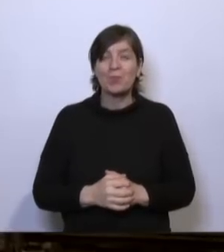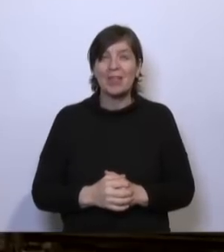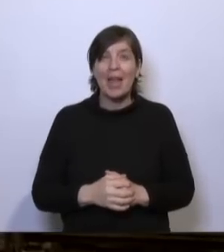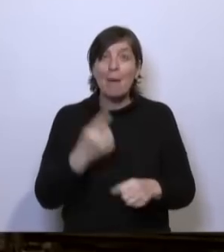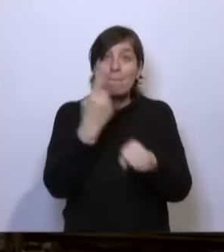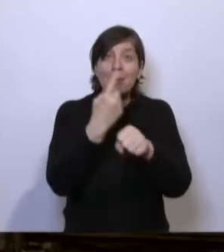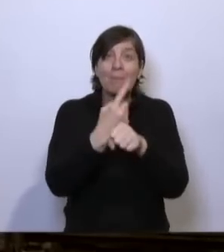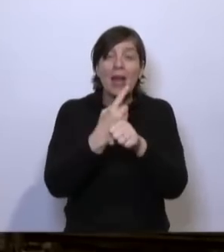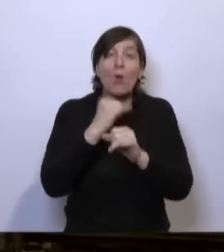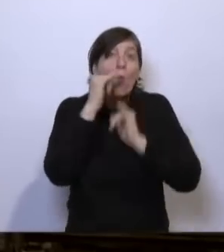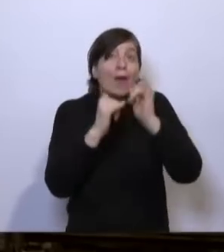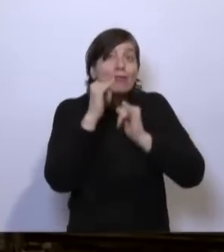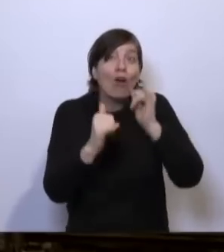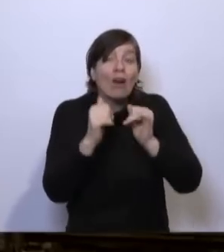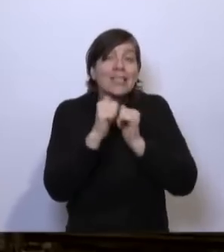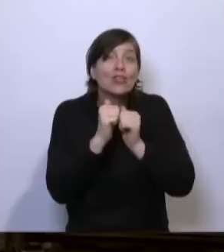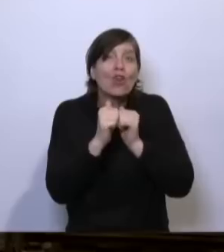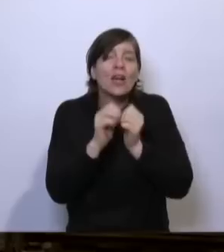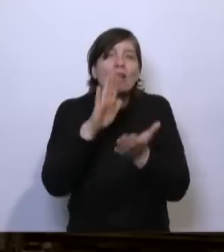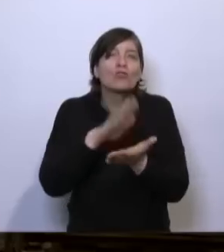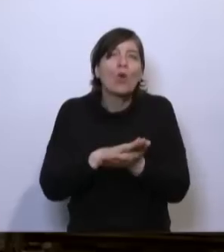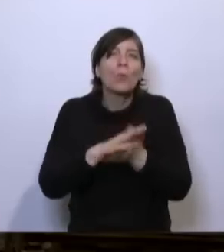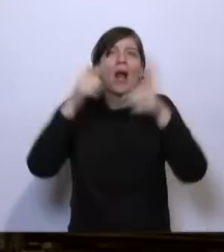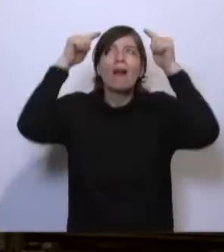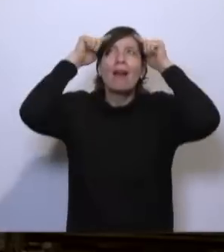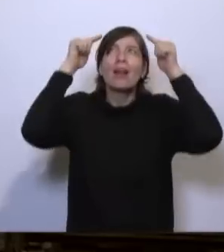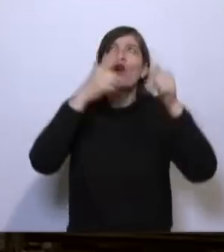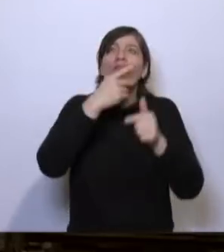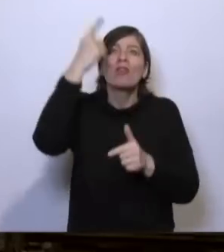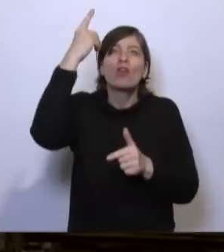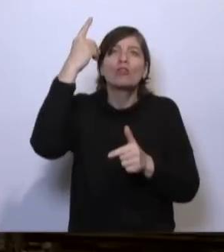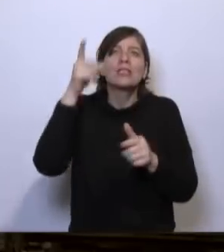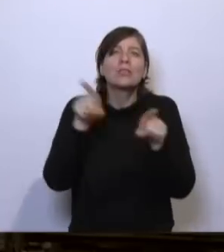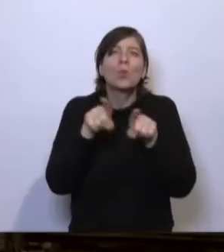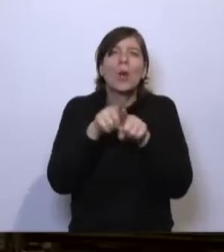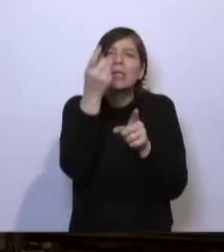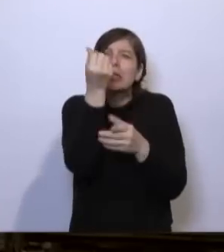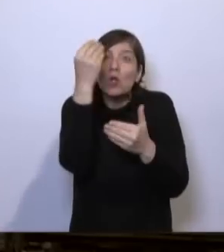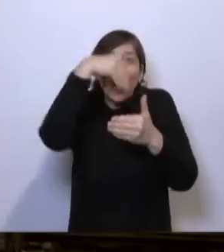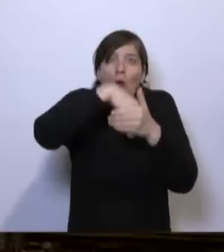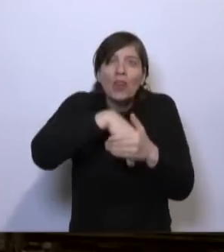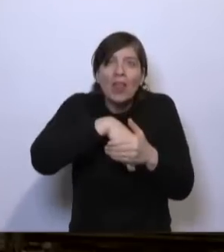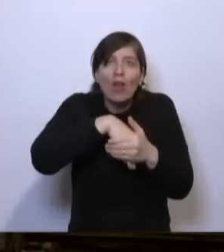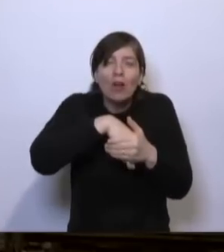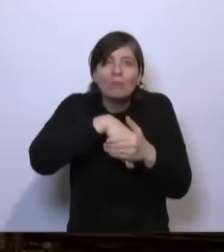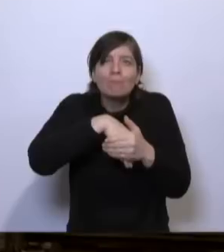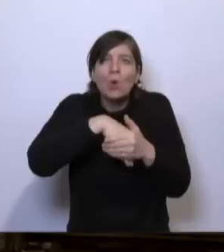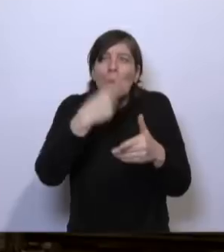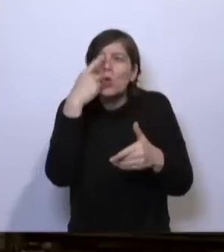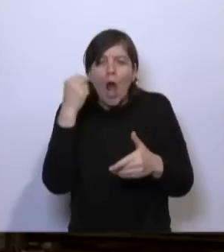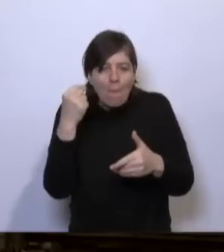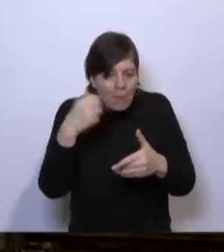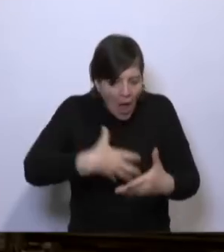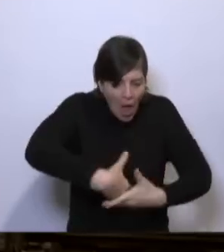En la primera parábola nos habla de que el reino de los cielos se parece a un tesoro escondido. Un hombre